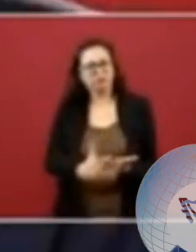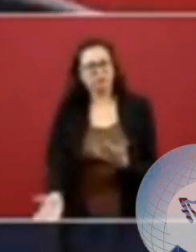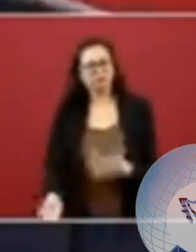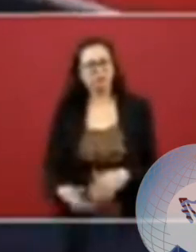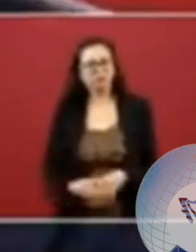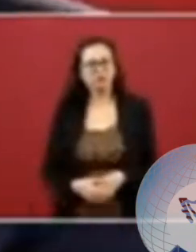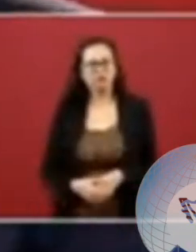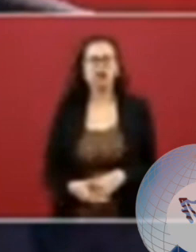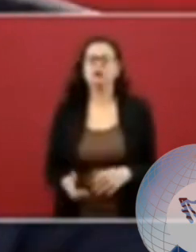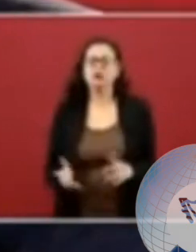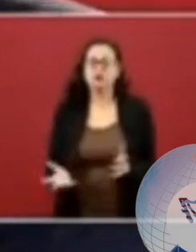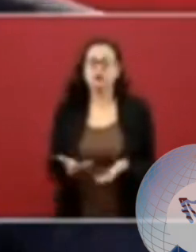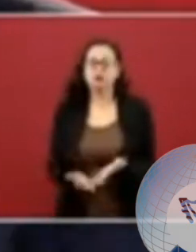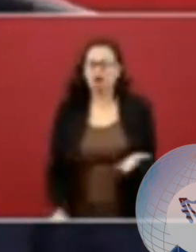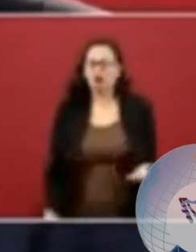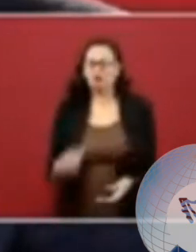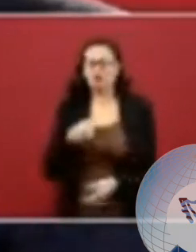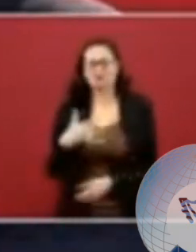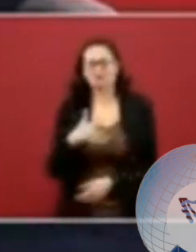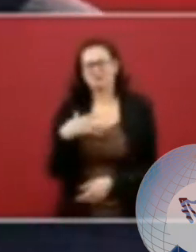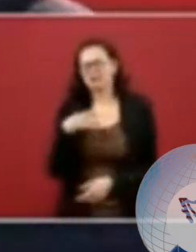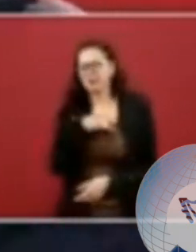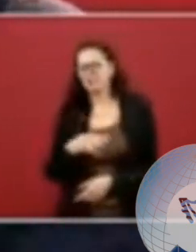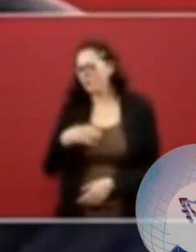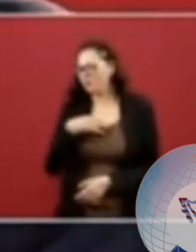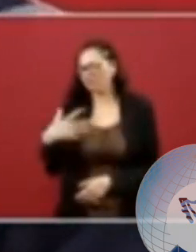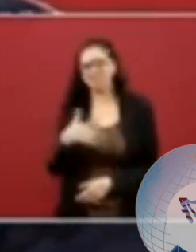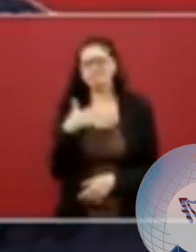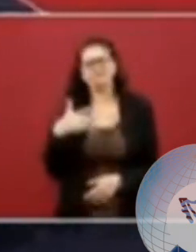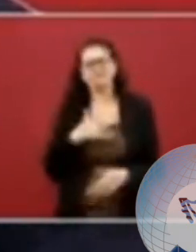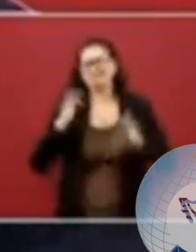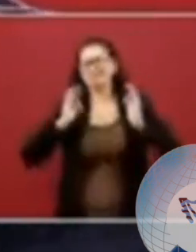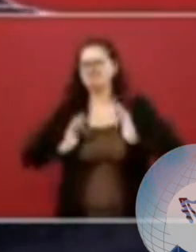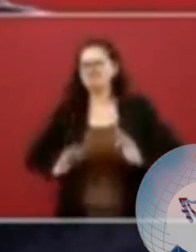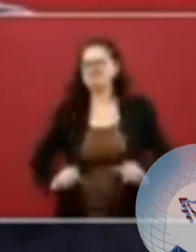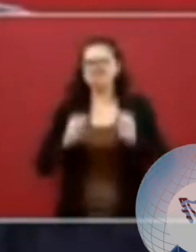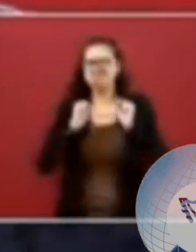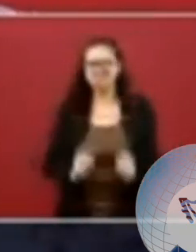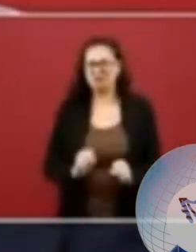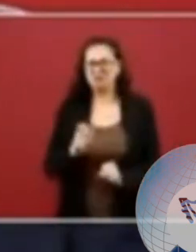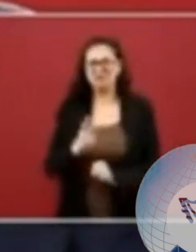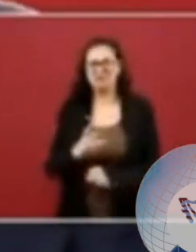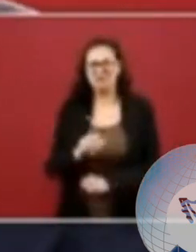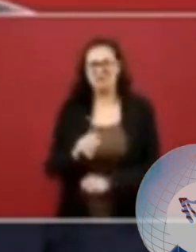seguro de que vamos a salir adelante, vamos a rescatar a Pemex, vamos a rescatar